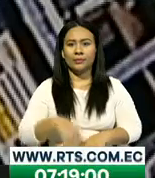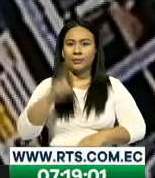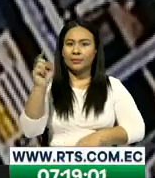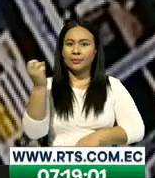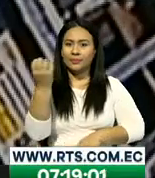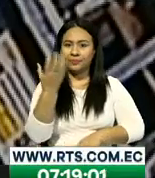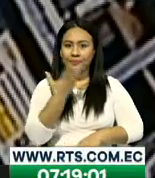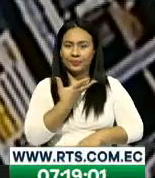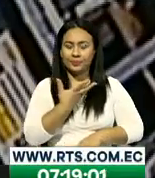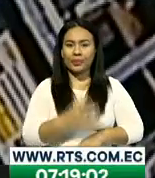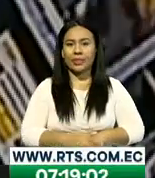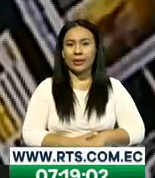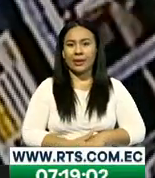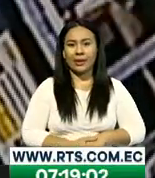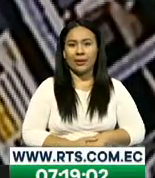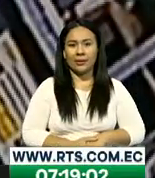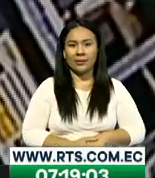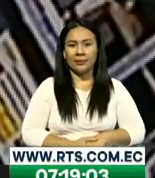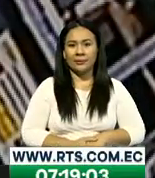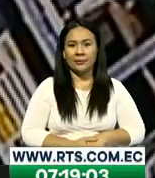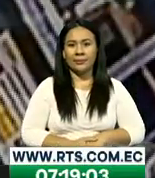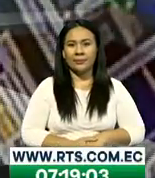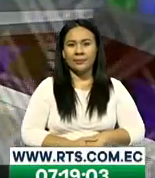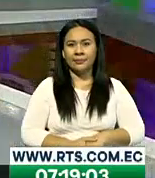Informó José Morales.